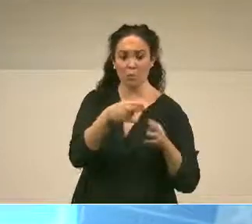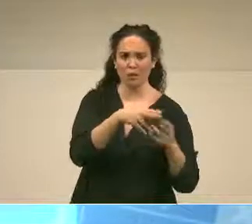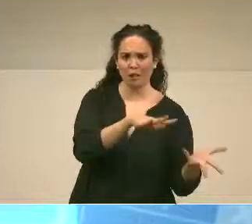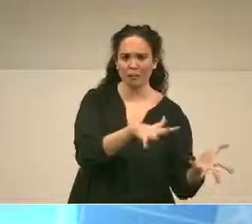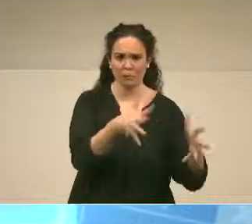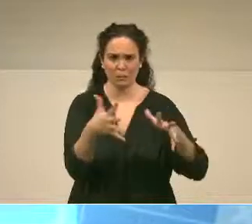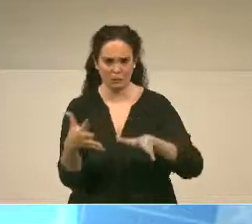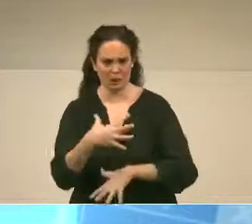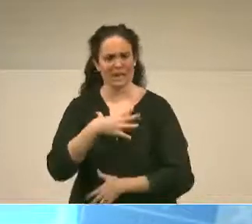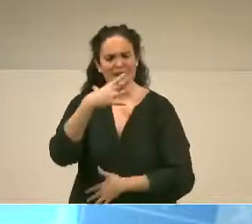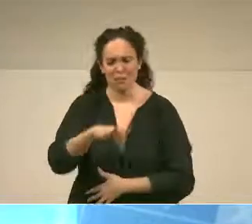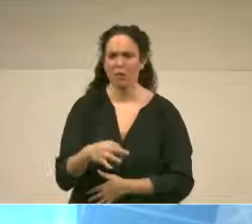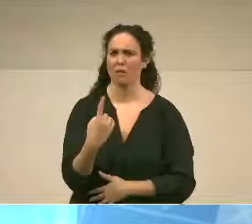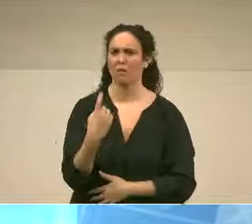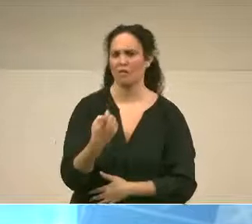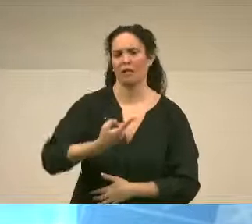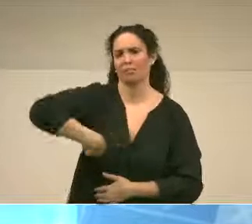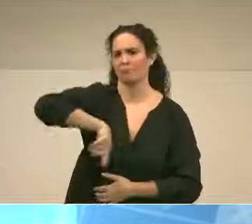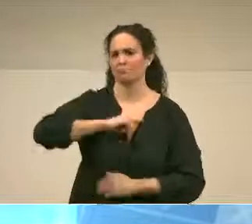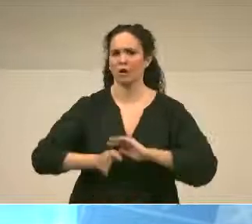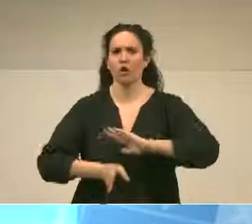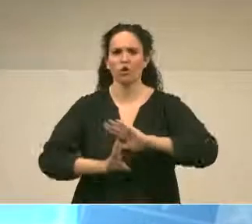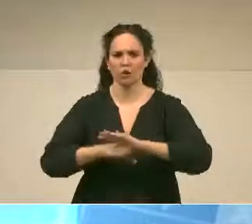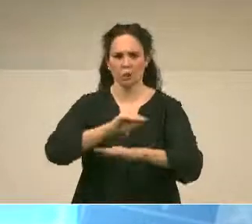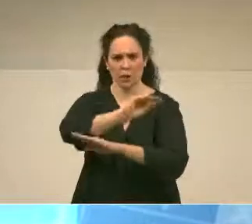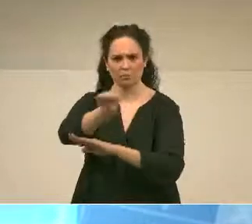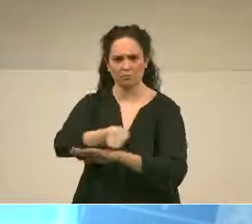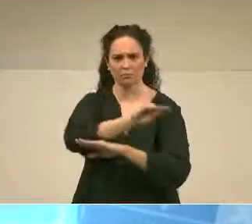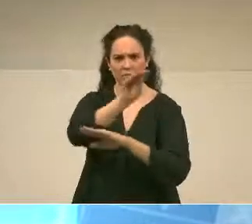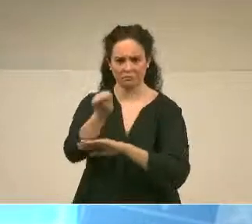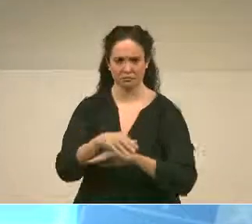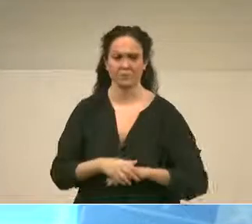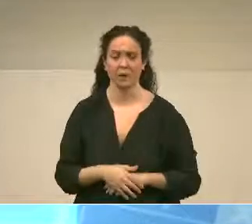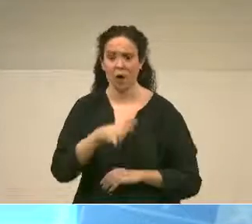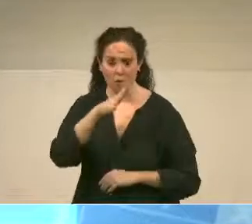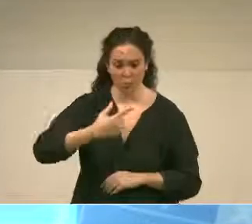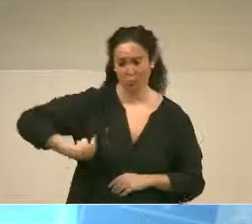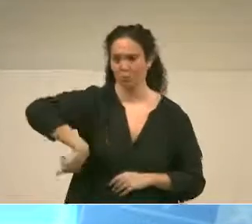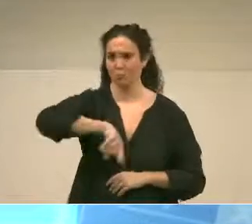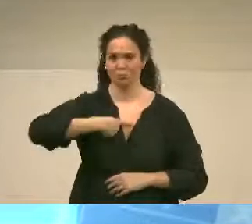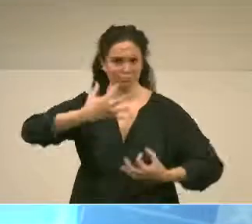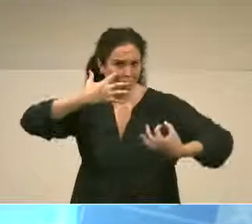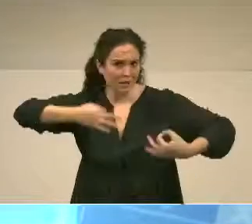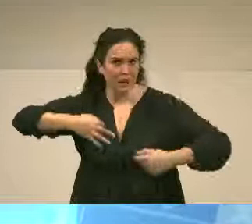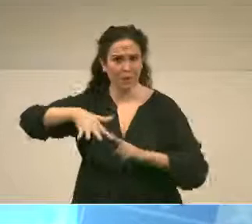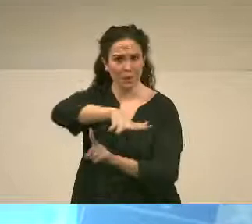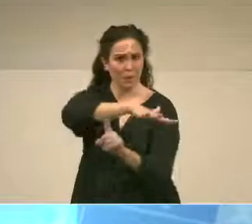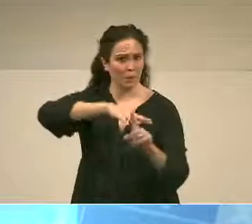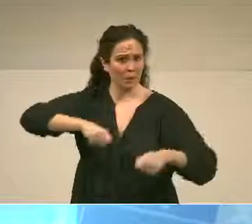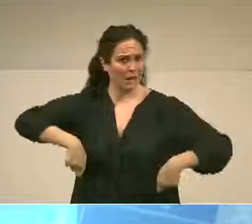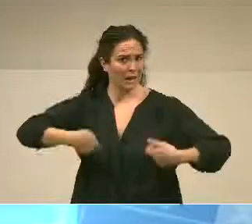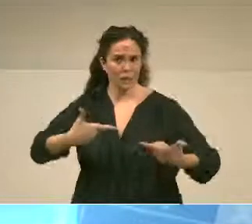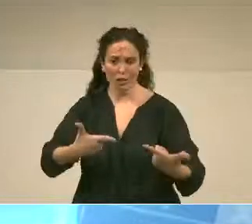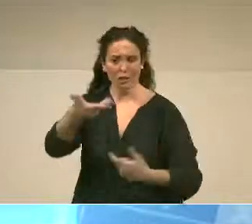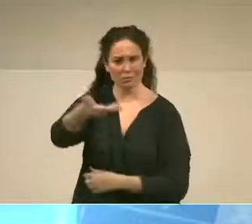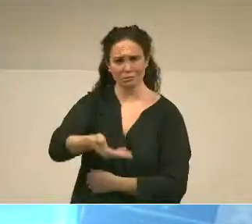da eta jarraitu behar dugu horrekin. Guztiak guretzako balio handiko ekosistemak dira, bi